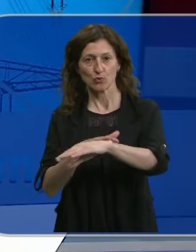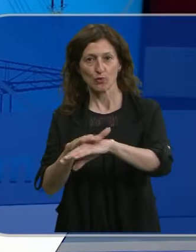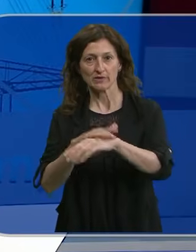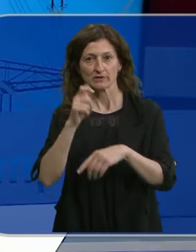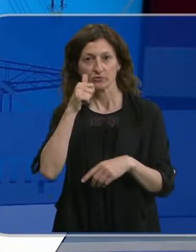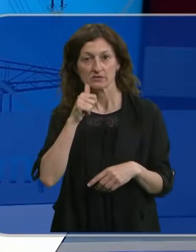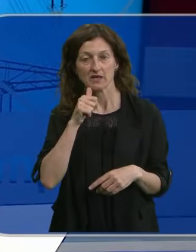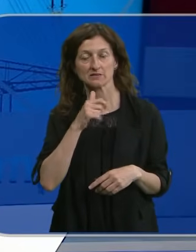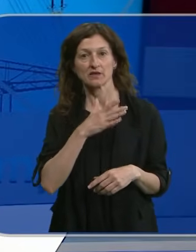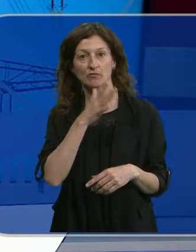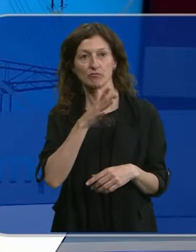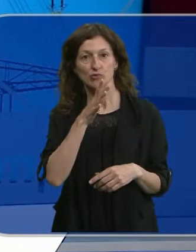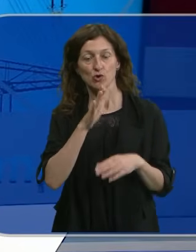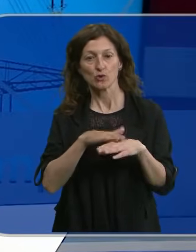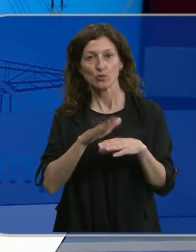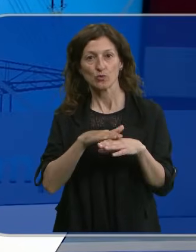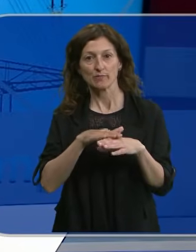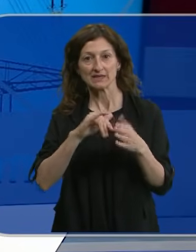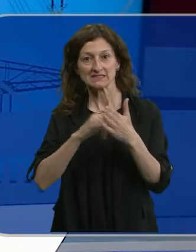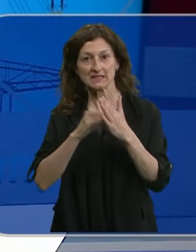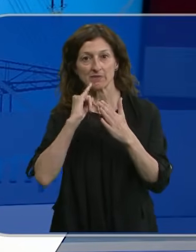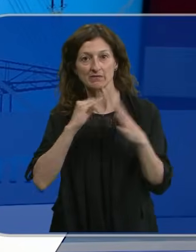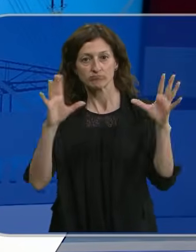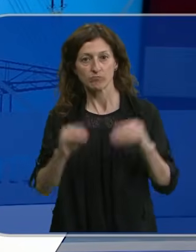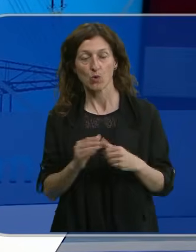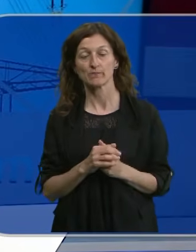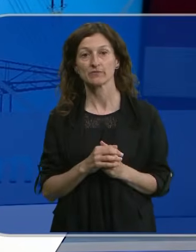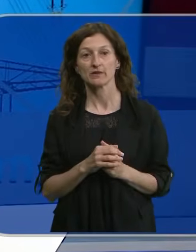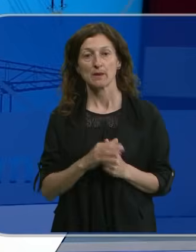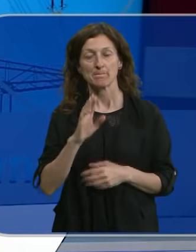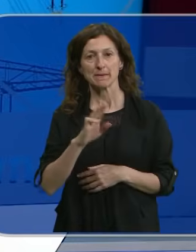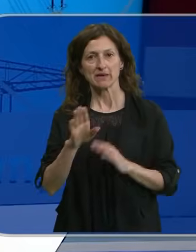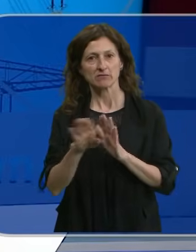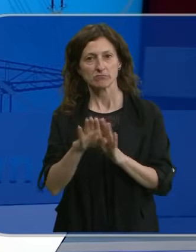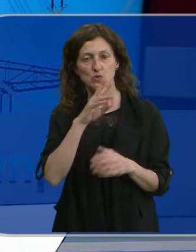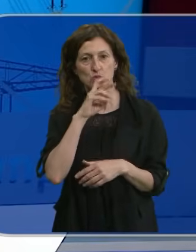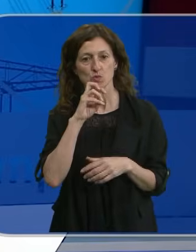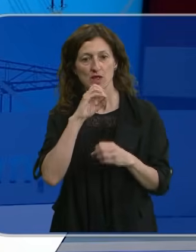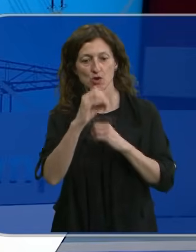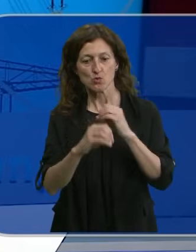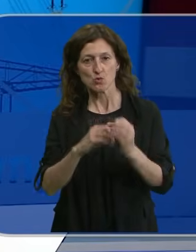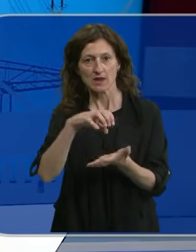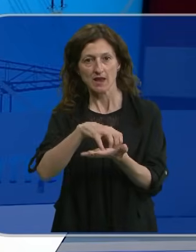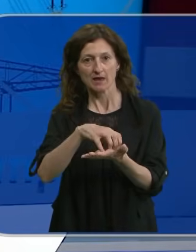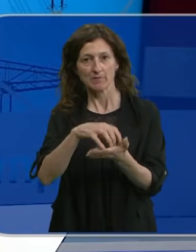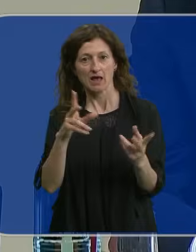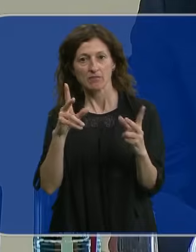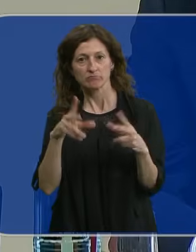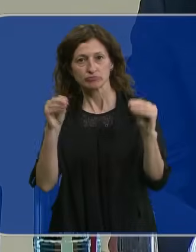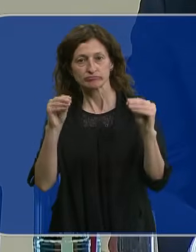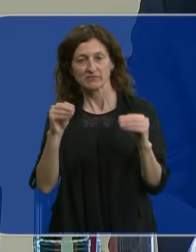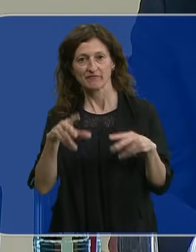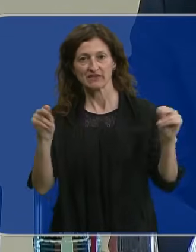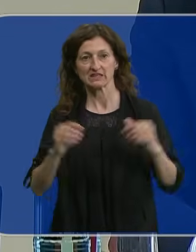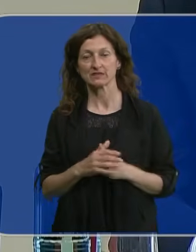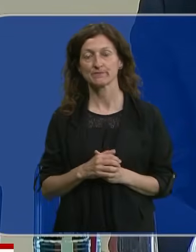de Sánchez de provocar la caída del sistema eléctrico. El PP propone mantener las centrales nucleares para que no vuelva a ocurrir.